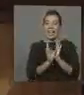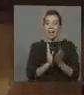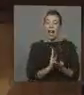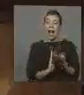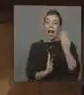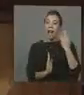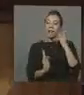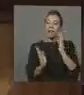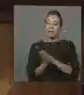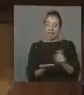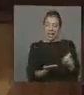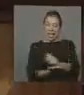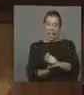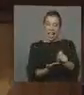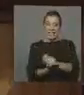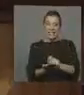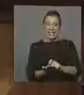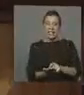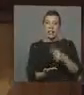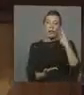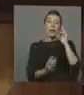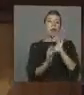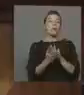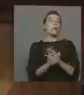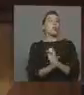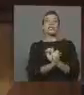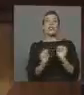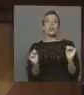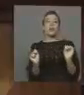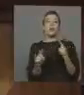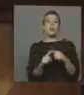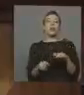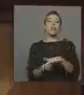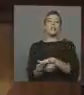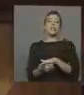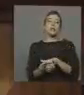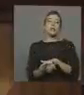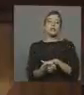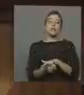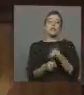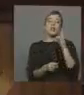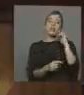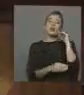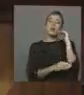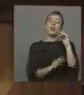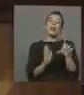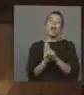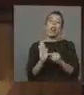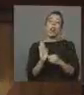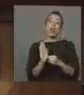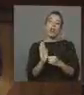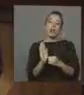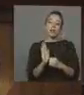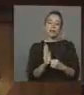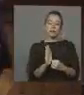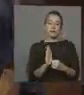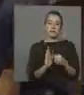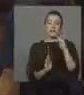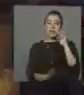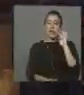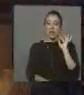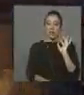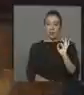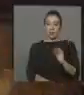previa y constar por escrito, salvo que no sea posible, situaciones en las cuales regirá la legislación vigente.